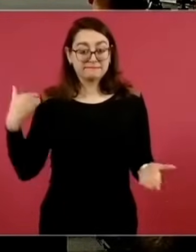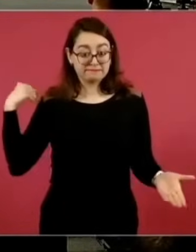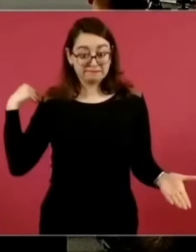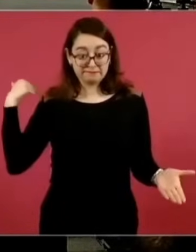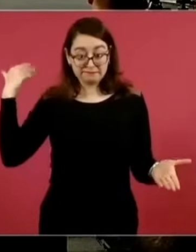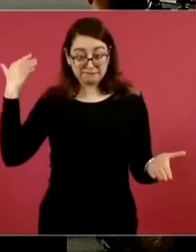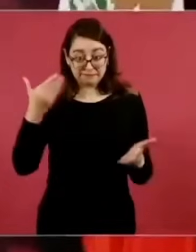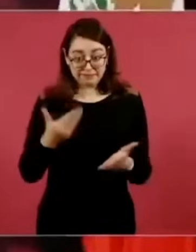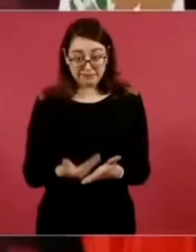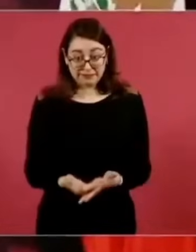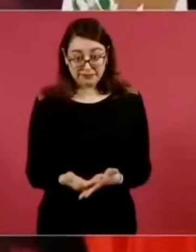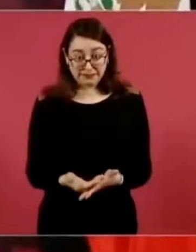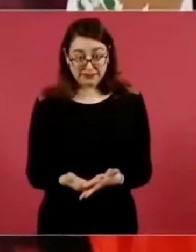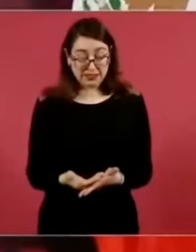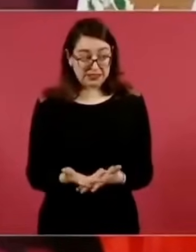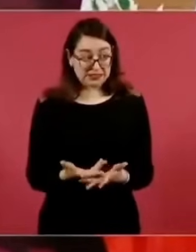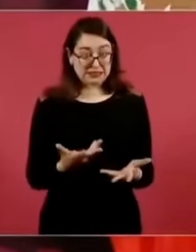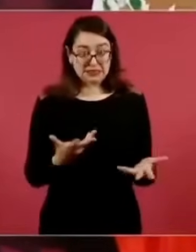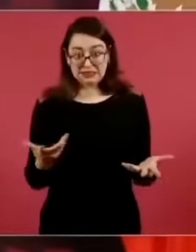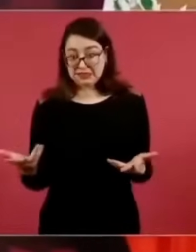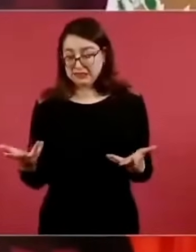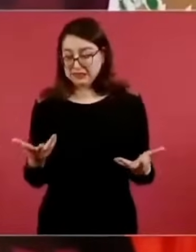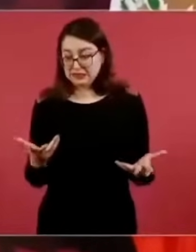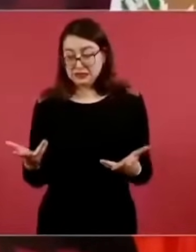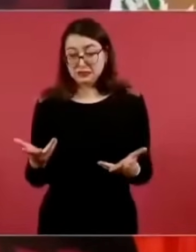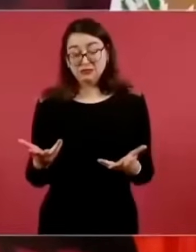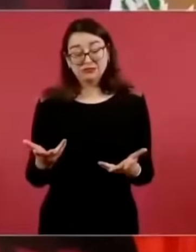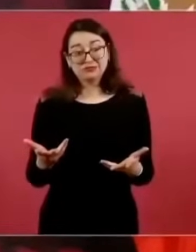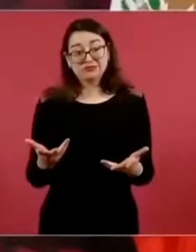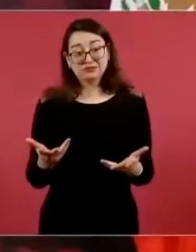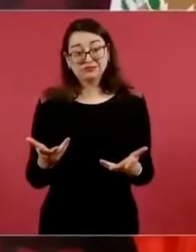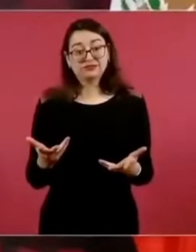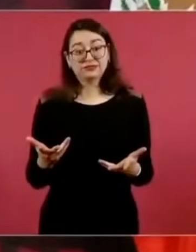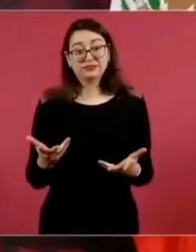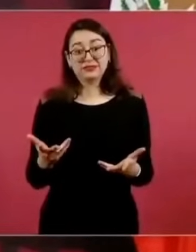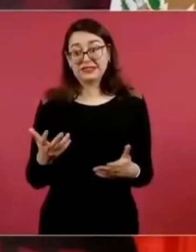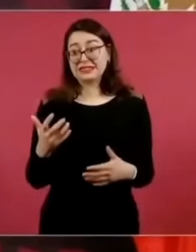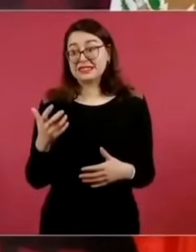lo deseable y lo posible.